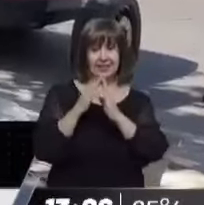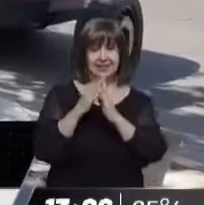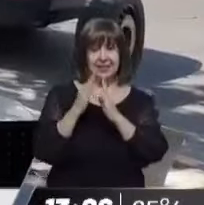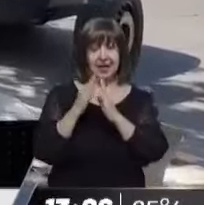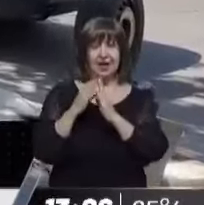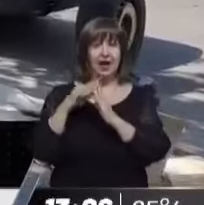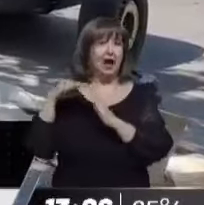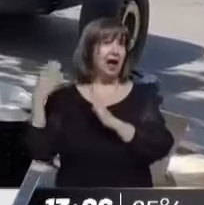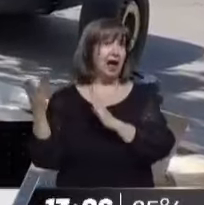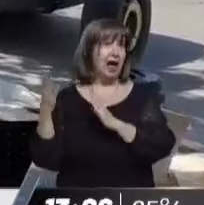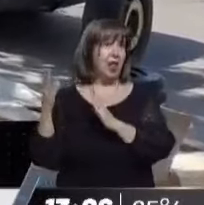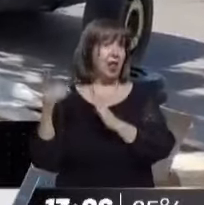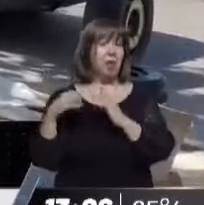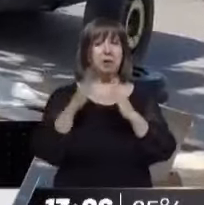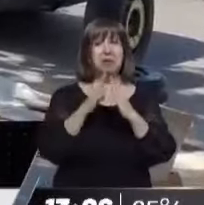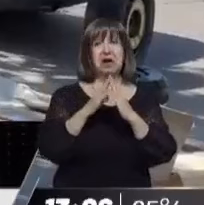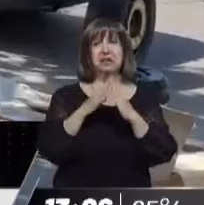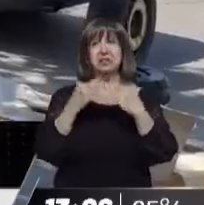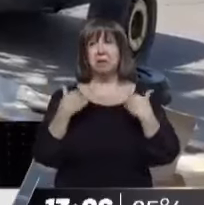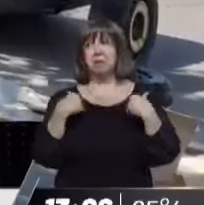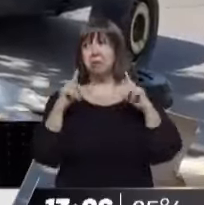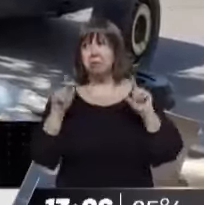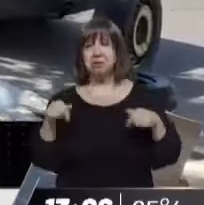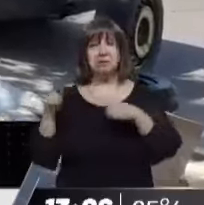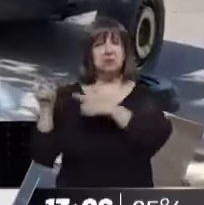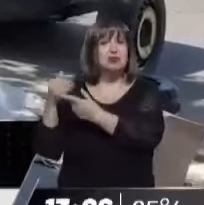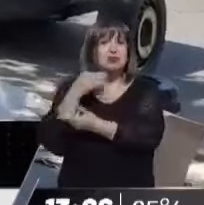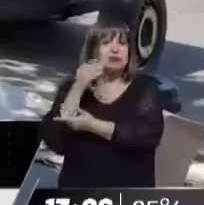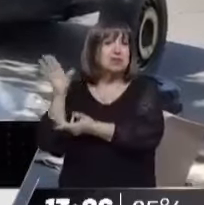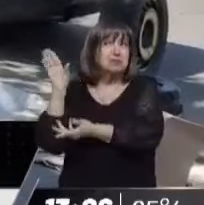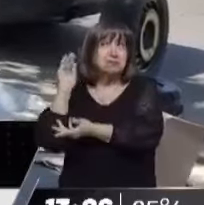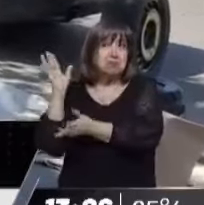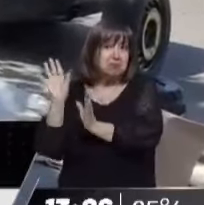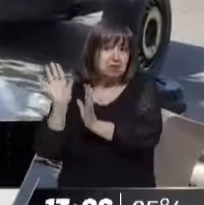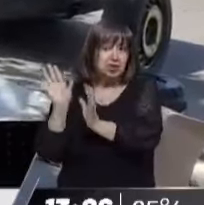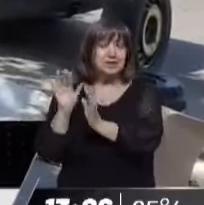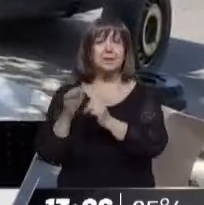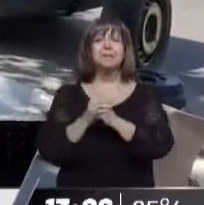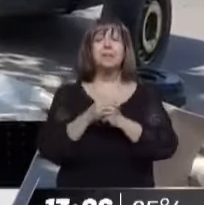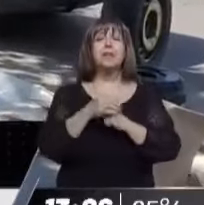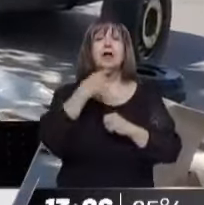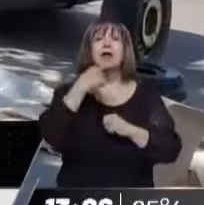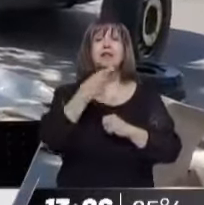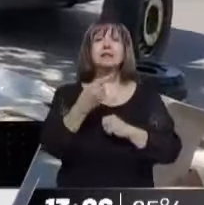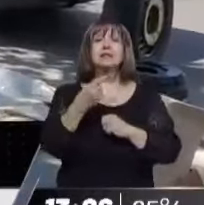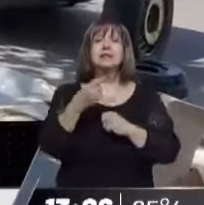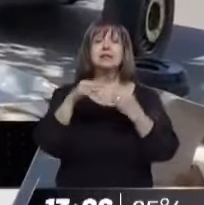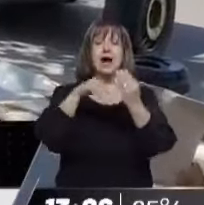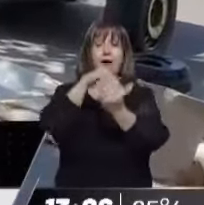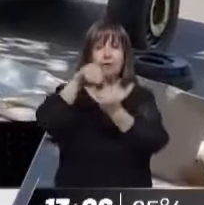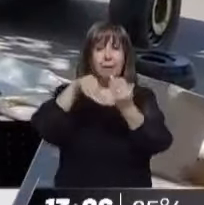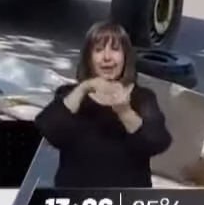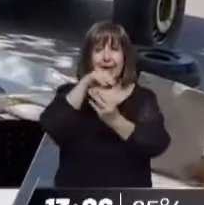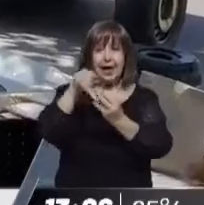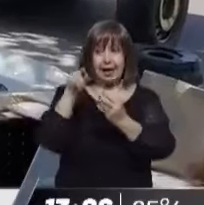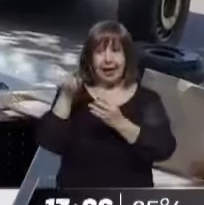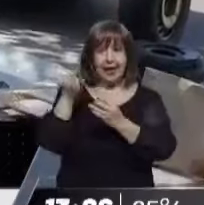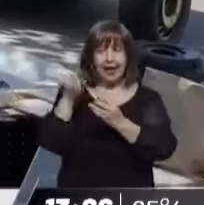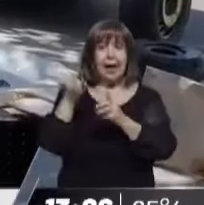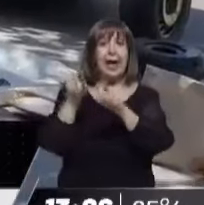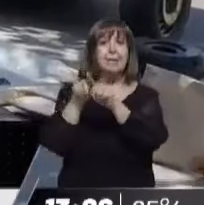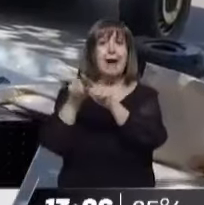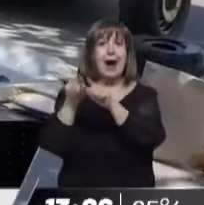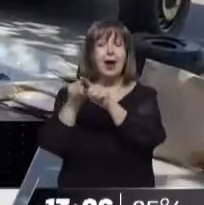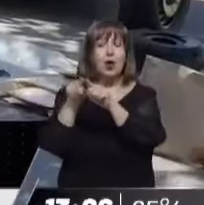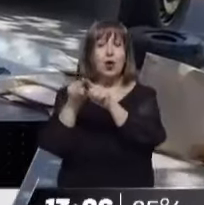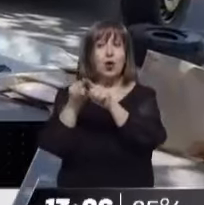es absolutamente desconocido por los vecinos, ¿no? Me quedo con ese dato que decías que había un familiar de alguien, de uno de los detenidos, me refiero que